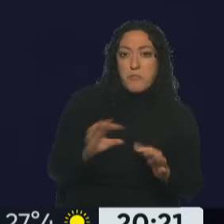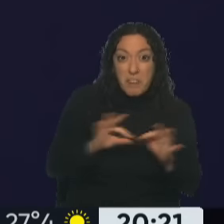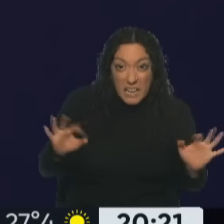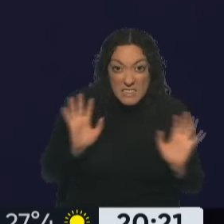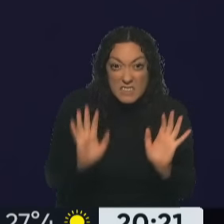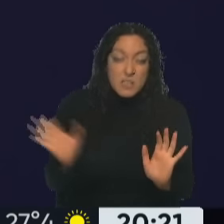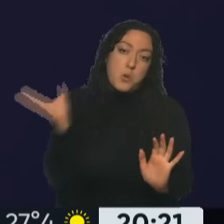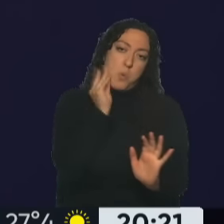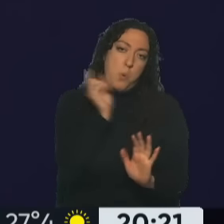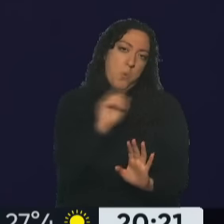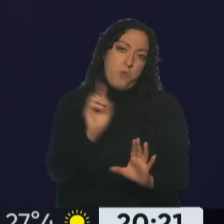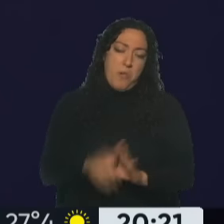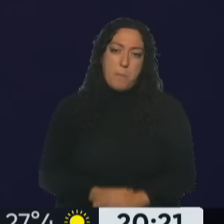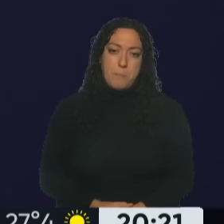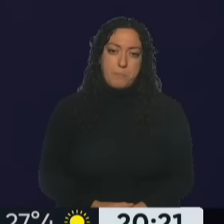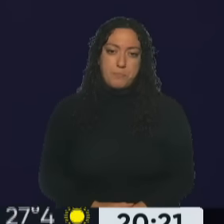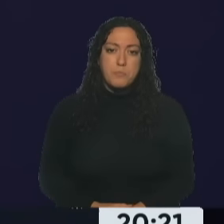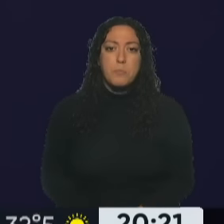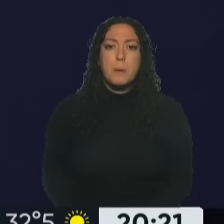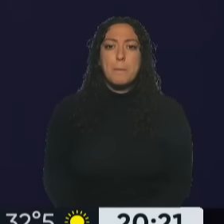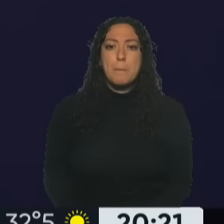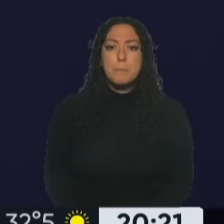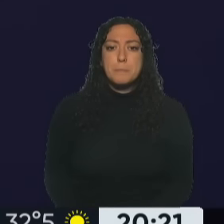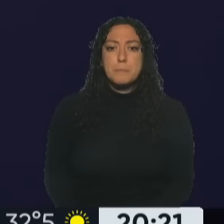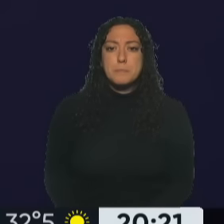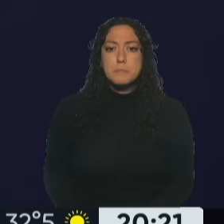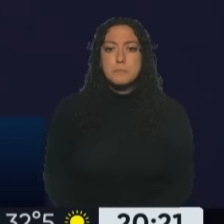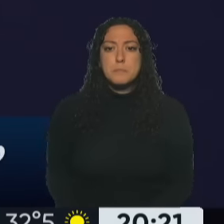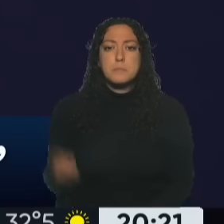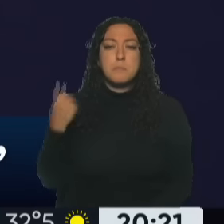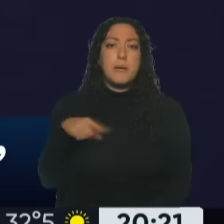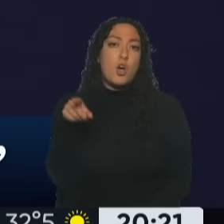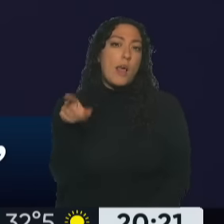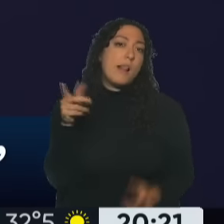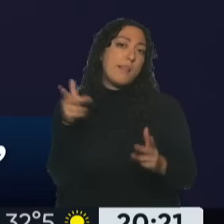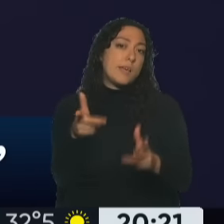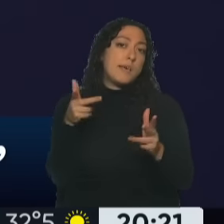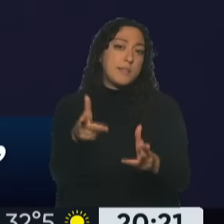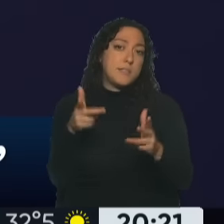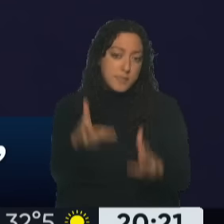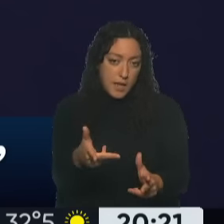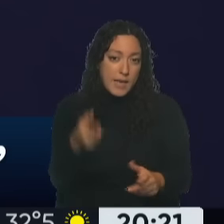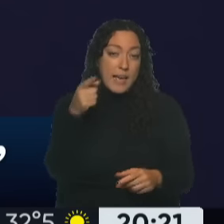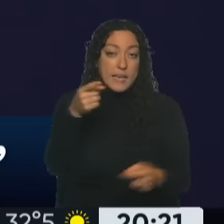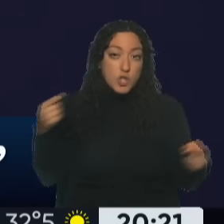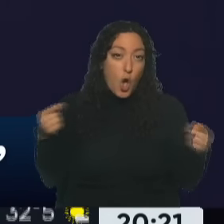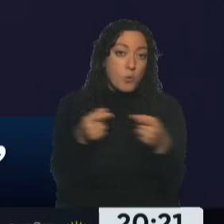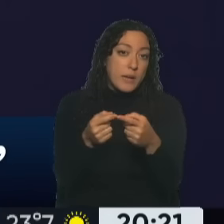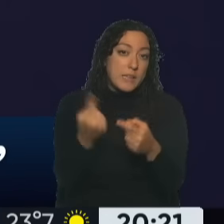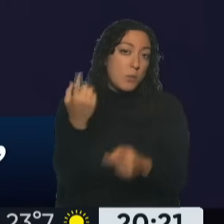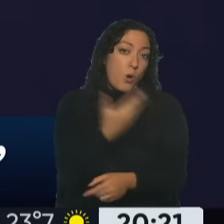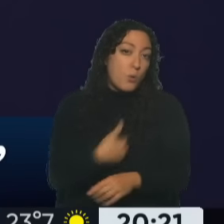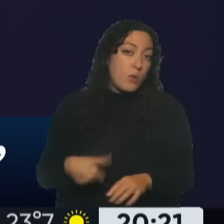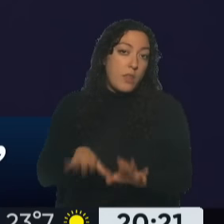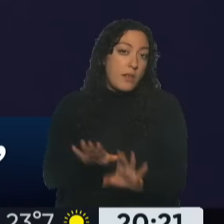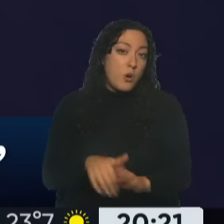frase del presidente pero como él siempre dice no es es una meta de este